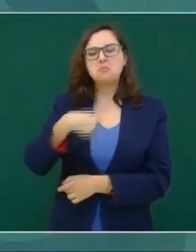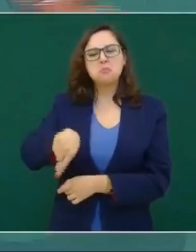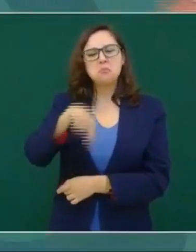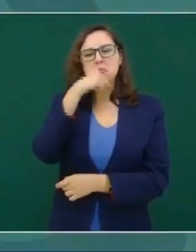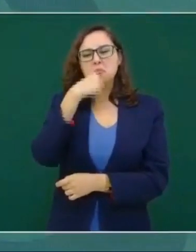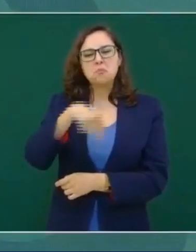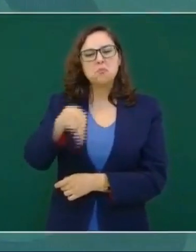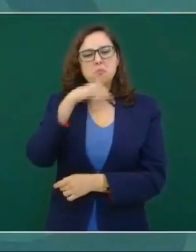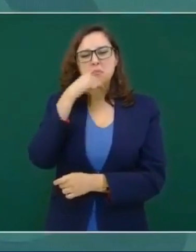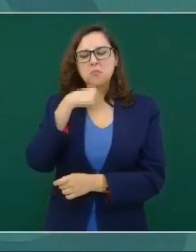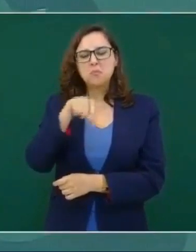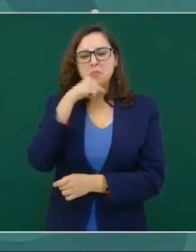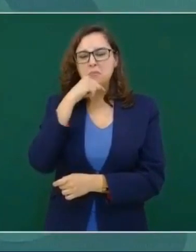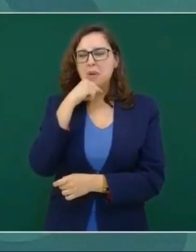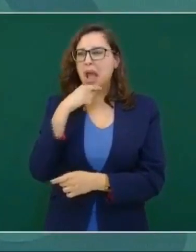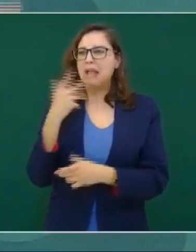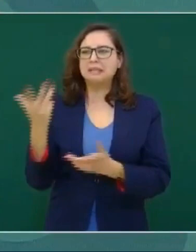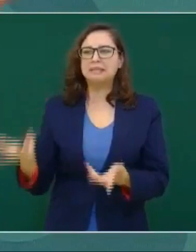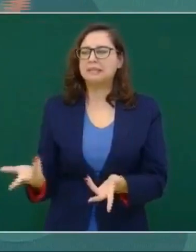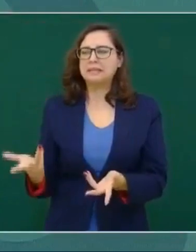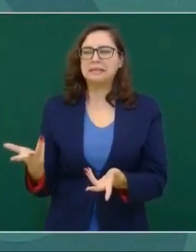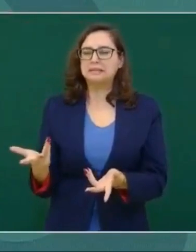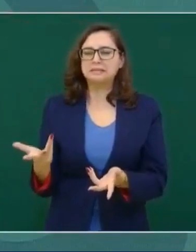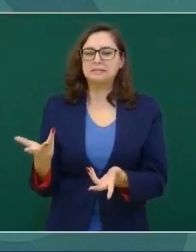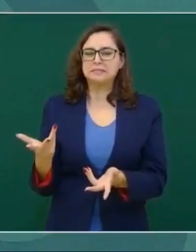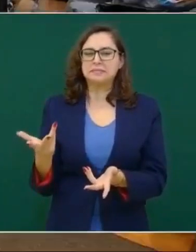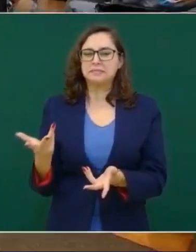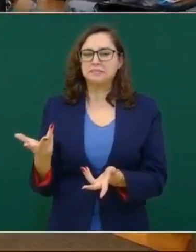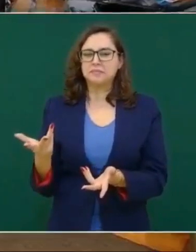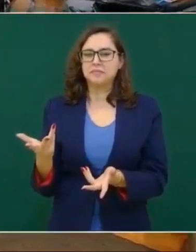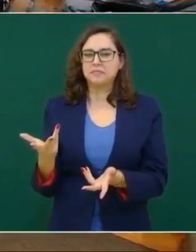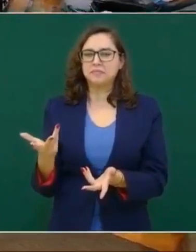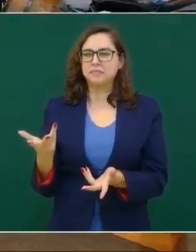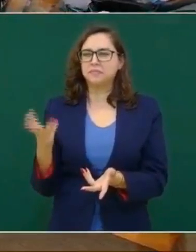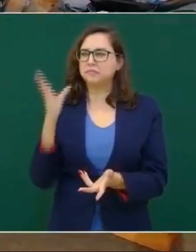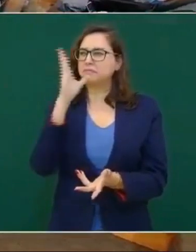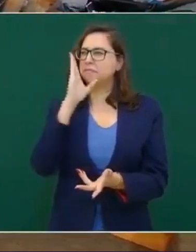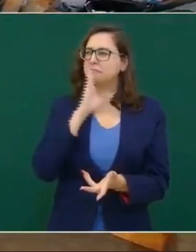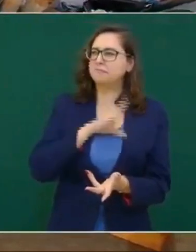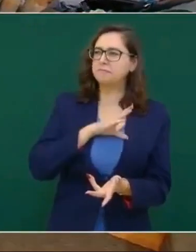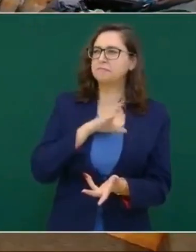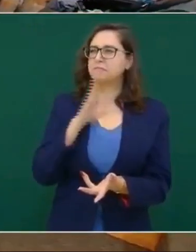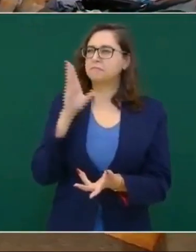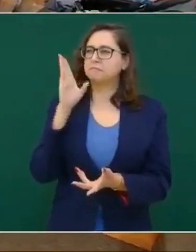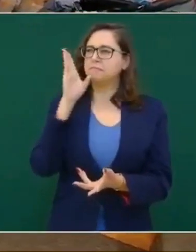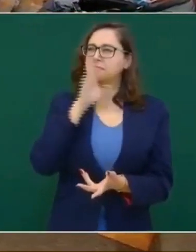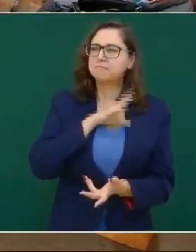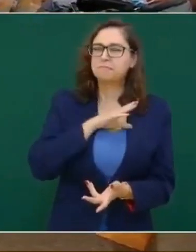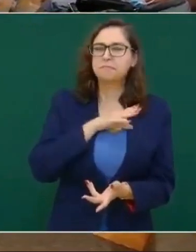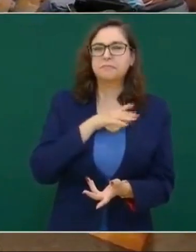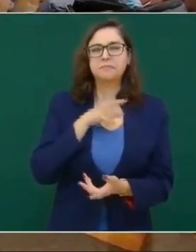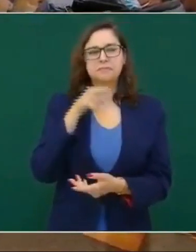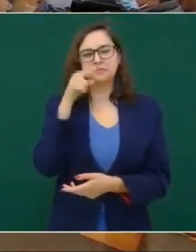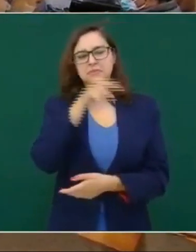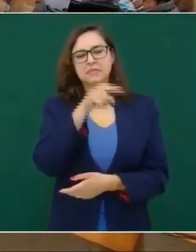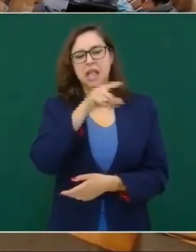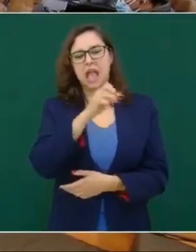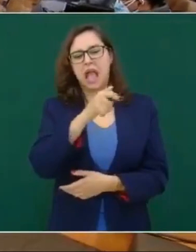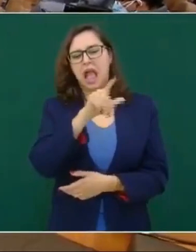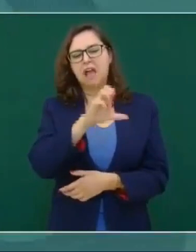es para desviar la atención porque nosotros tenemos trato con la delincuencia